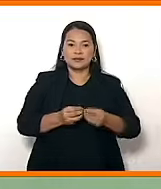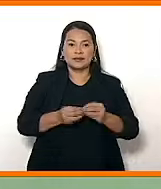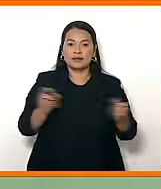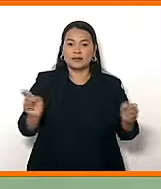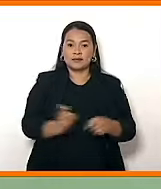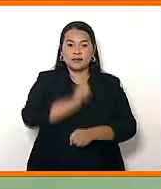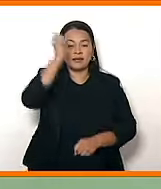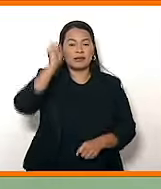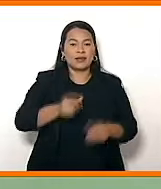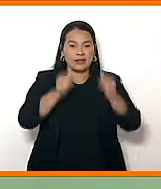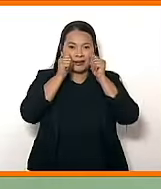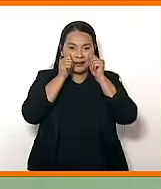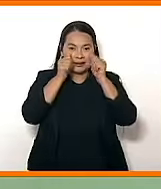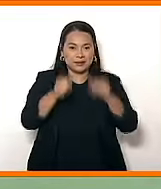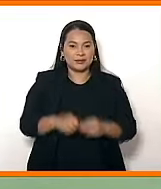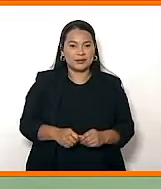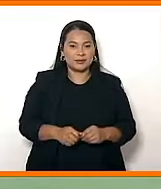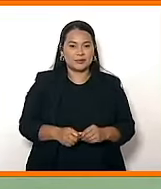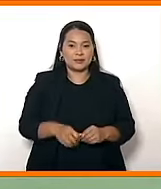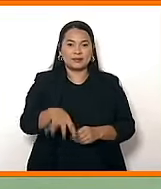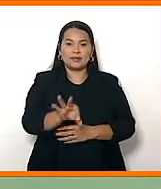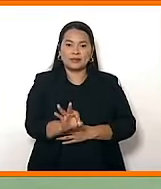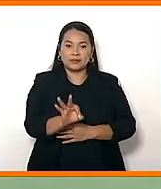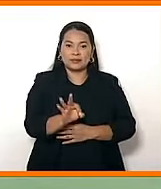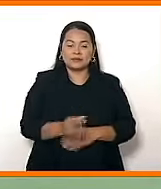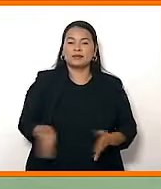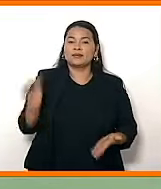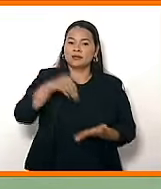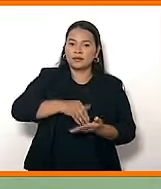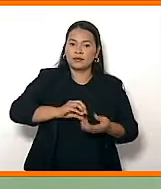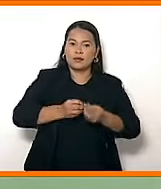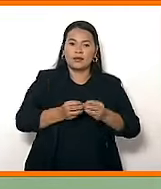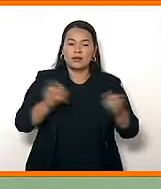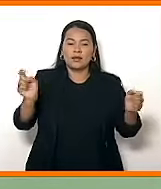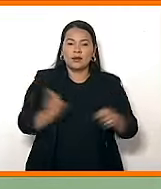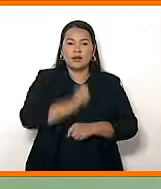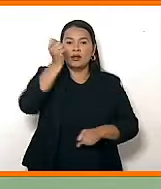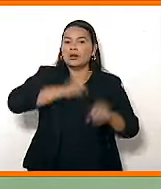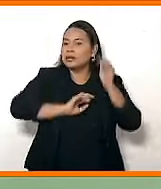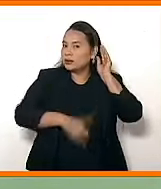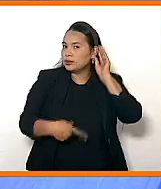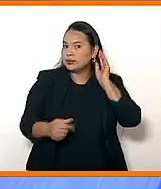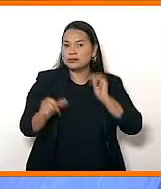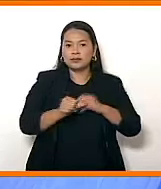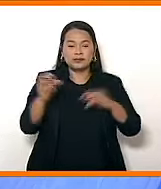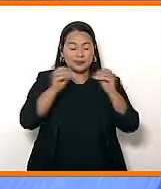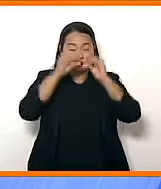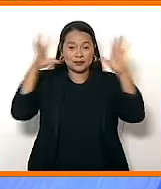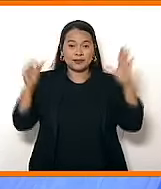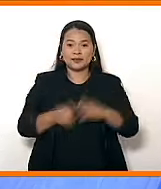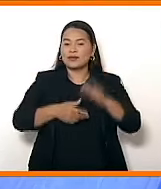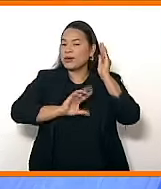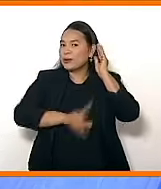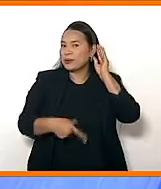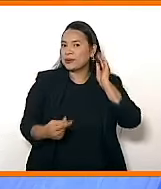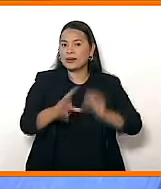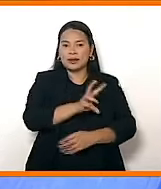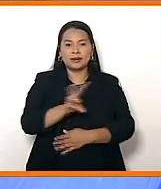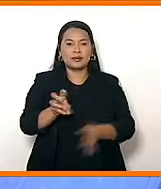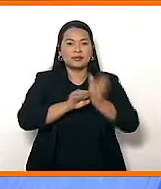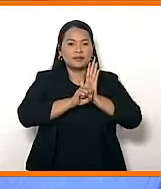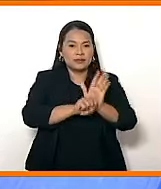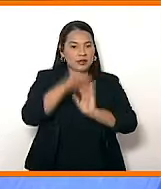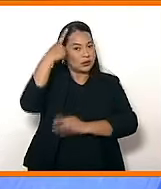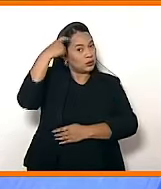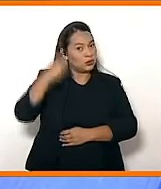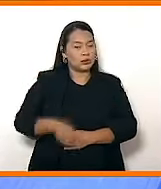atentos, el 9. Con gusto repito los números ganadores para esta mañana. En diaria 66 con su símbolo